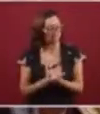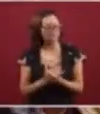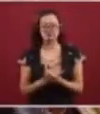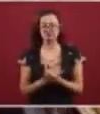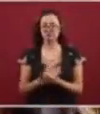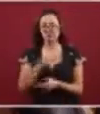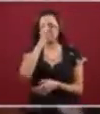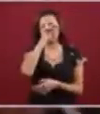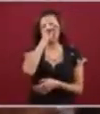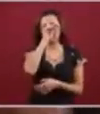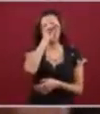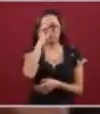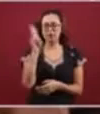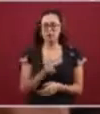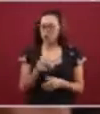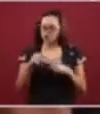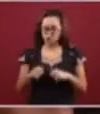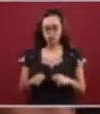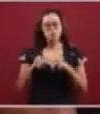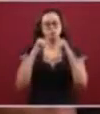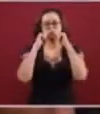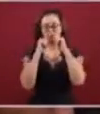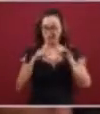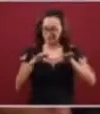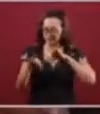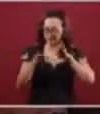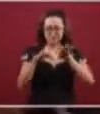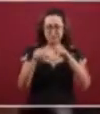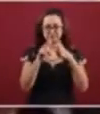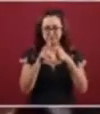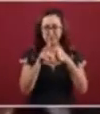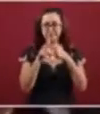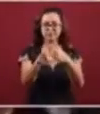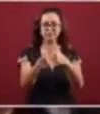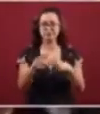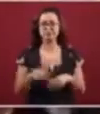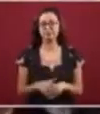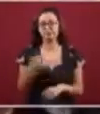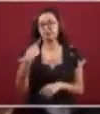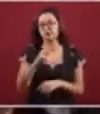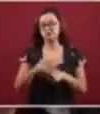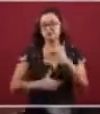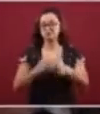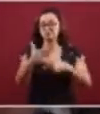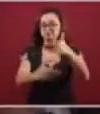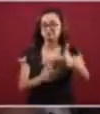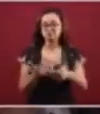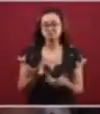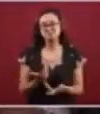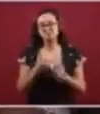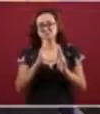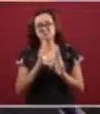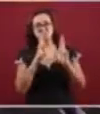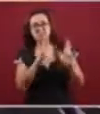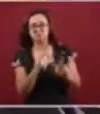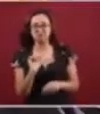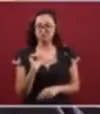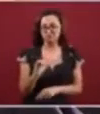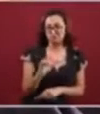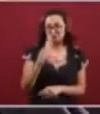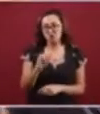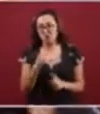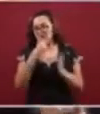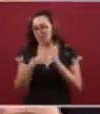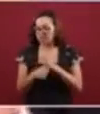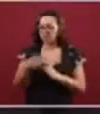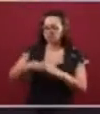sus salarios con tal de mantener su empleo. Mencionan que ya los últimos meses no han recibido respuesta por parte tuya a